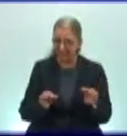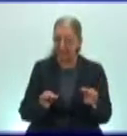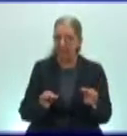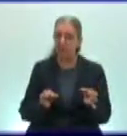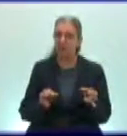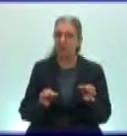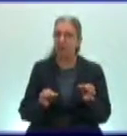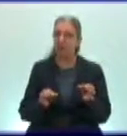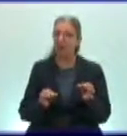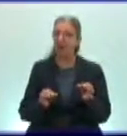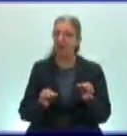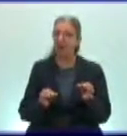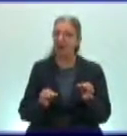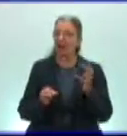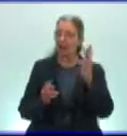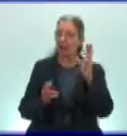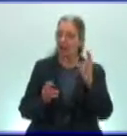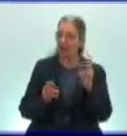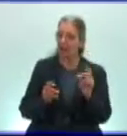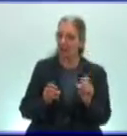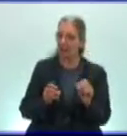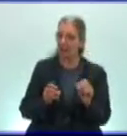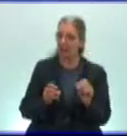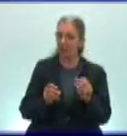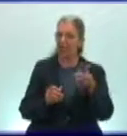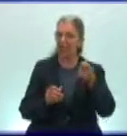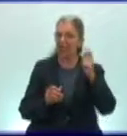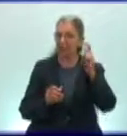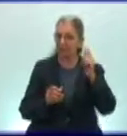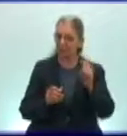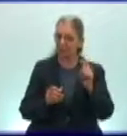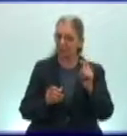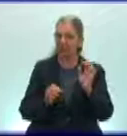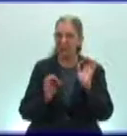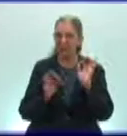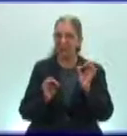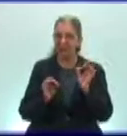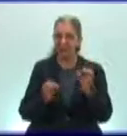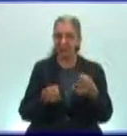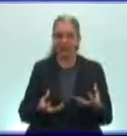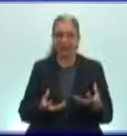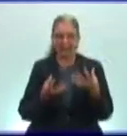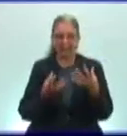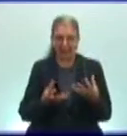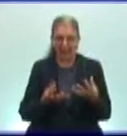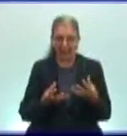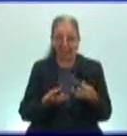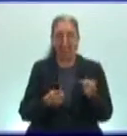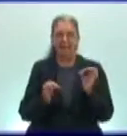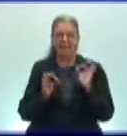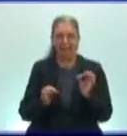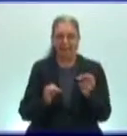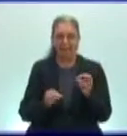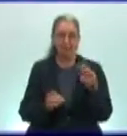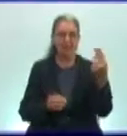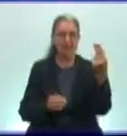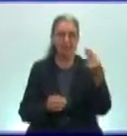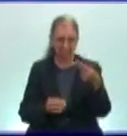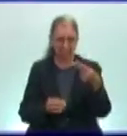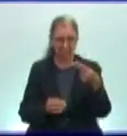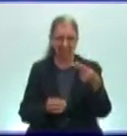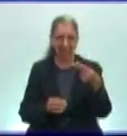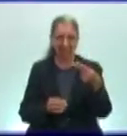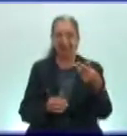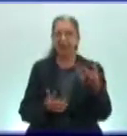la carga nuclear en un elemento químico tiene el mismo valor. ¿Por qué? Porque coincide con la cantidad de protones que hay en